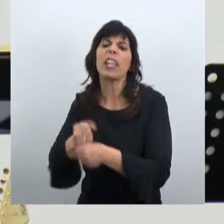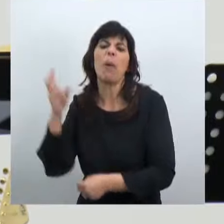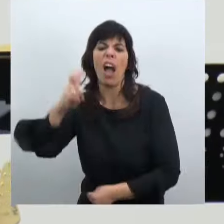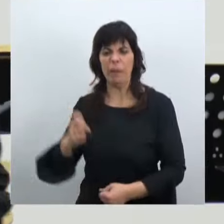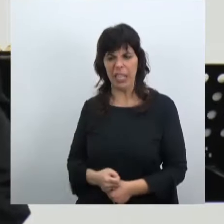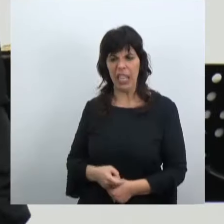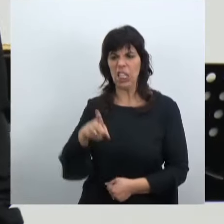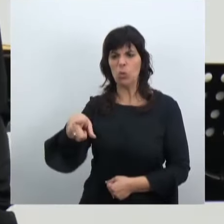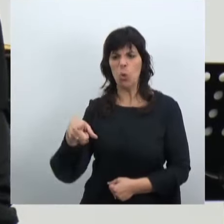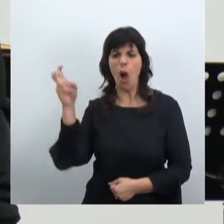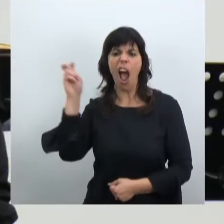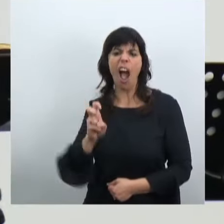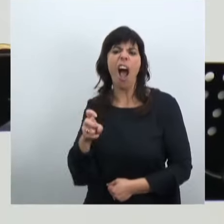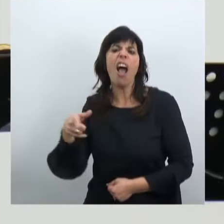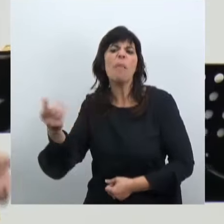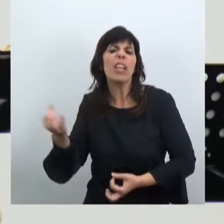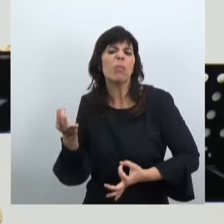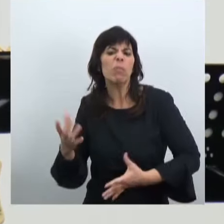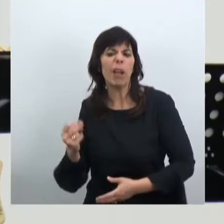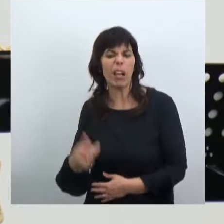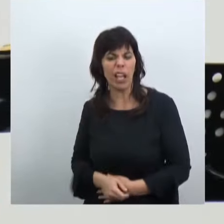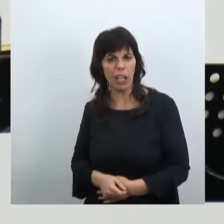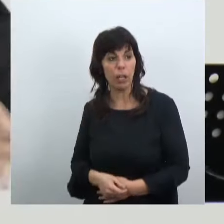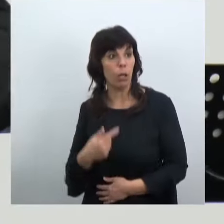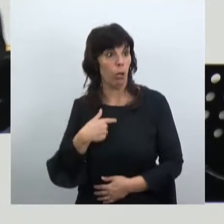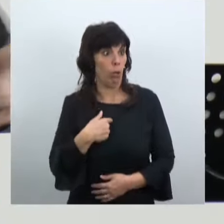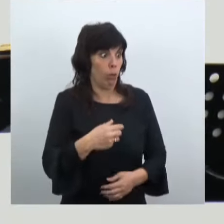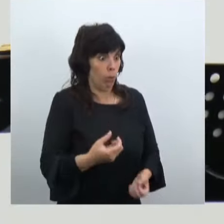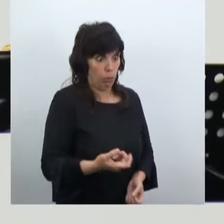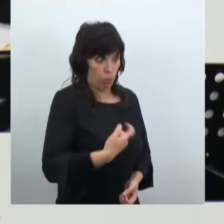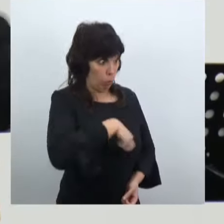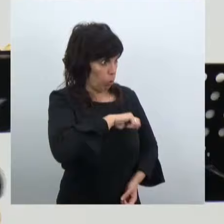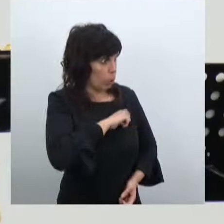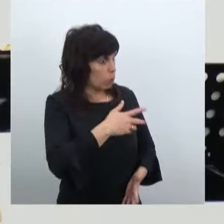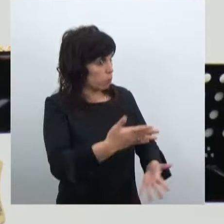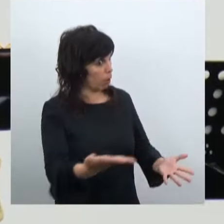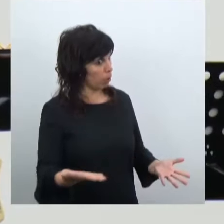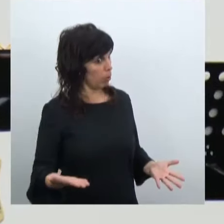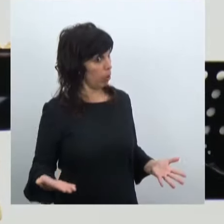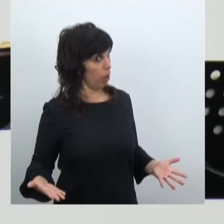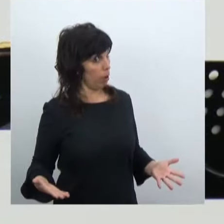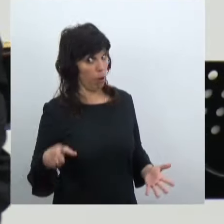trabajar? ¿Y usted quiere trabajar aquí? Que no, que yo vengo de España, que la gloria, que voy a buscar aquí.